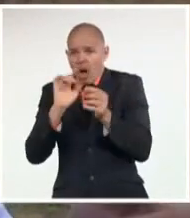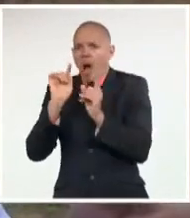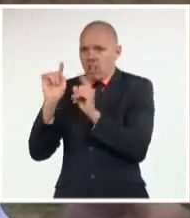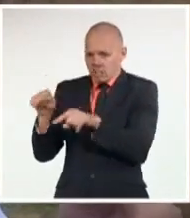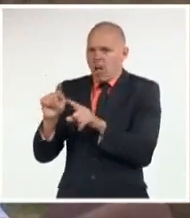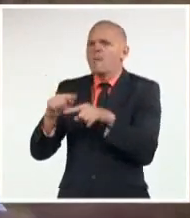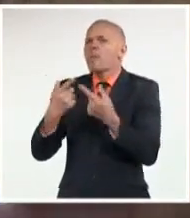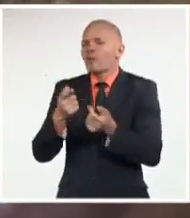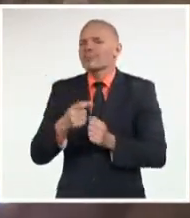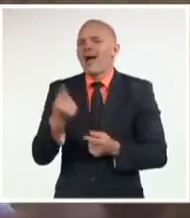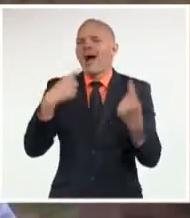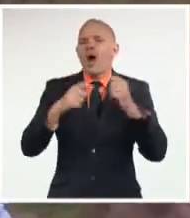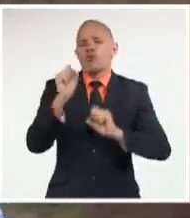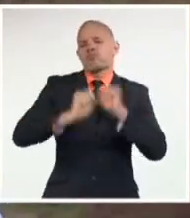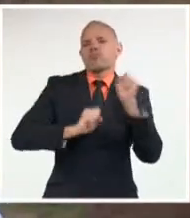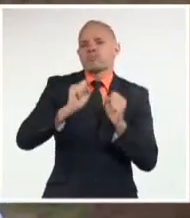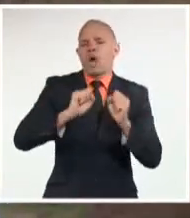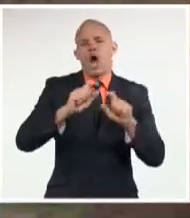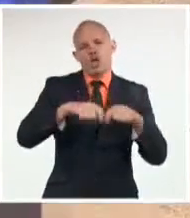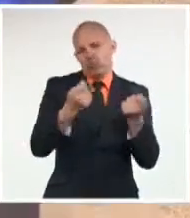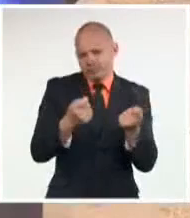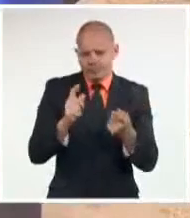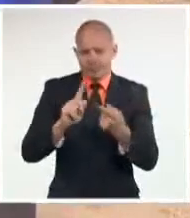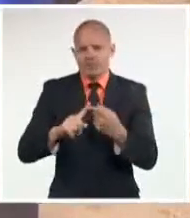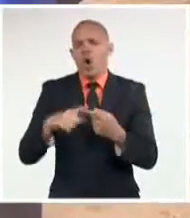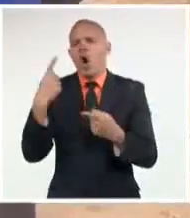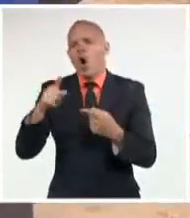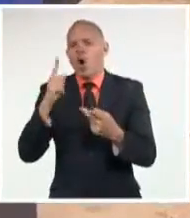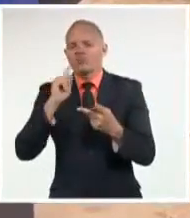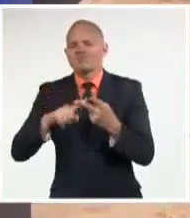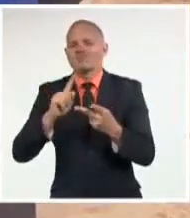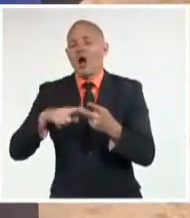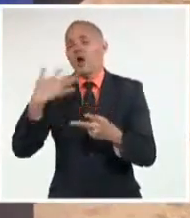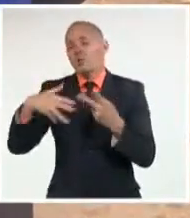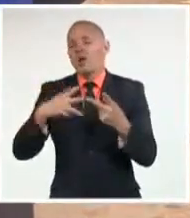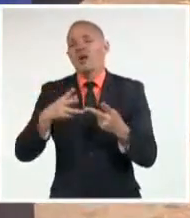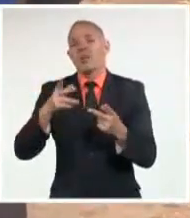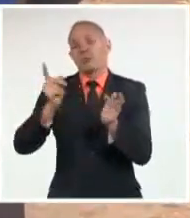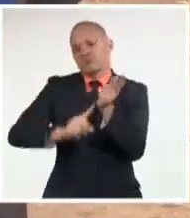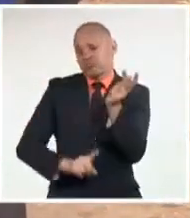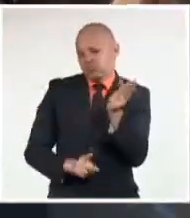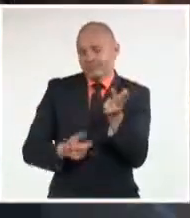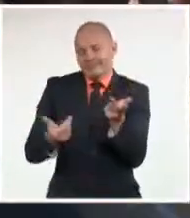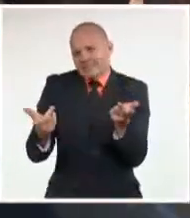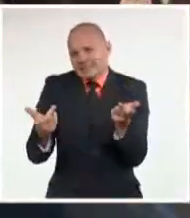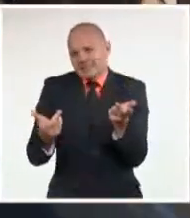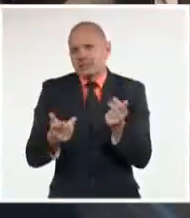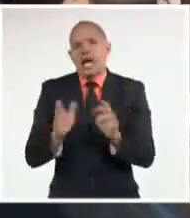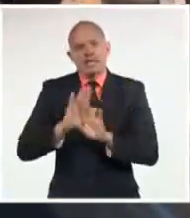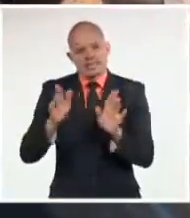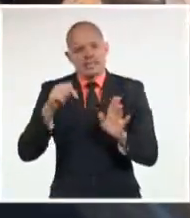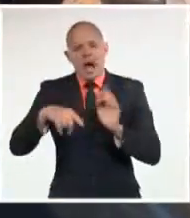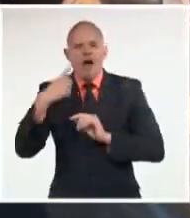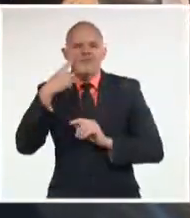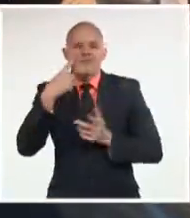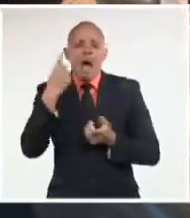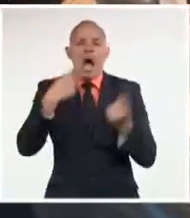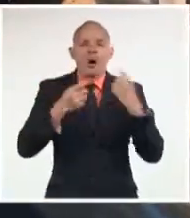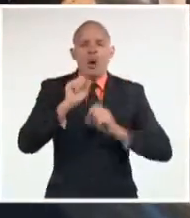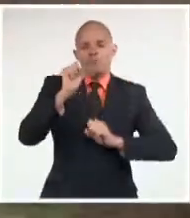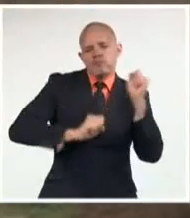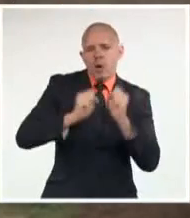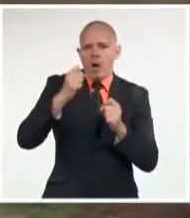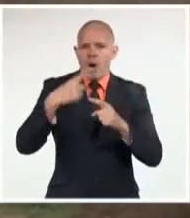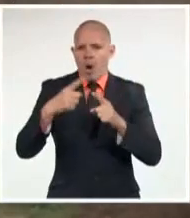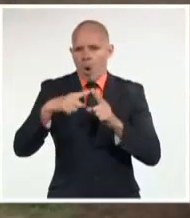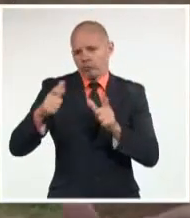rotura de equipo de bombeo y por la contingencia energética. Hemos hecho un esfuerzo en la reparación de los equipos de bombeo y estamos haciendo un grupo de acciones